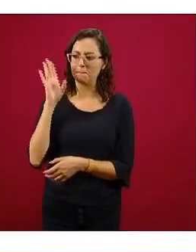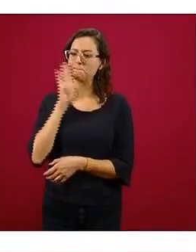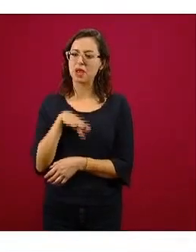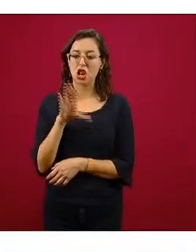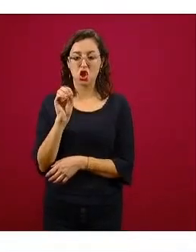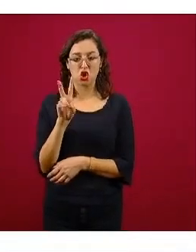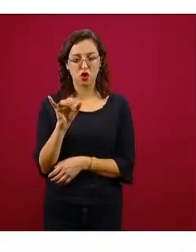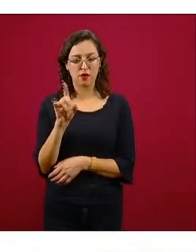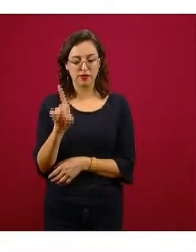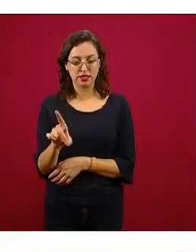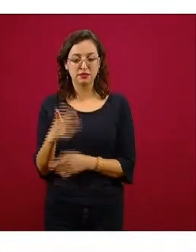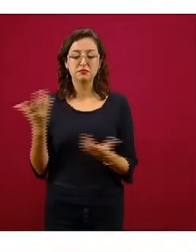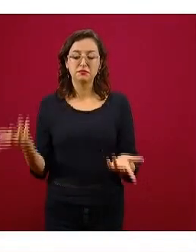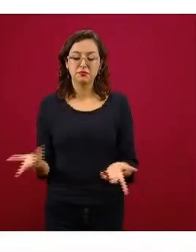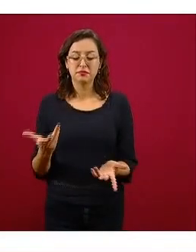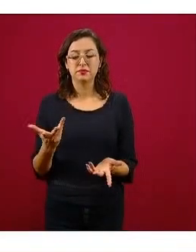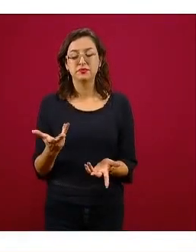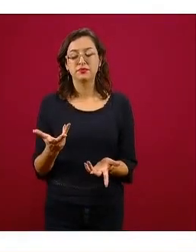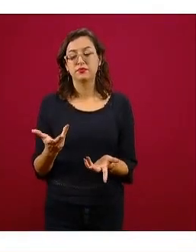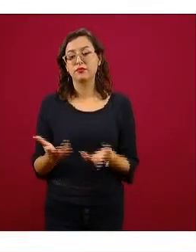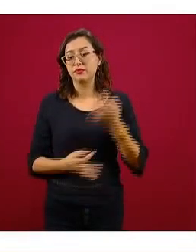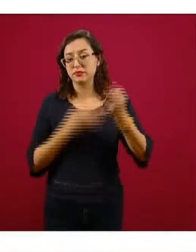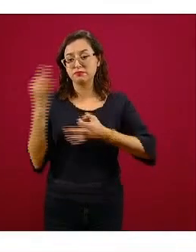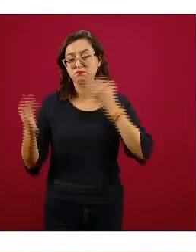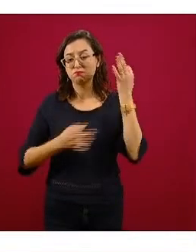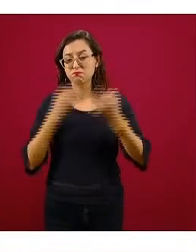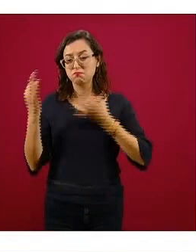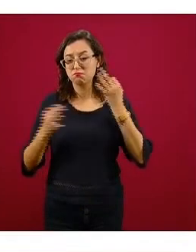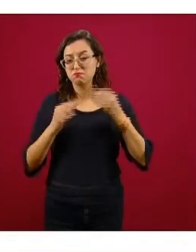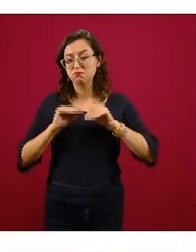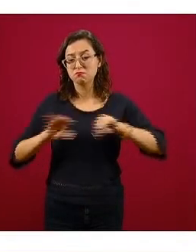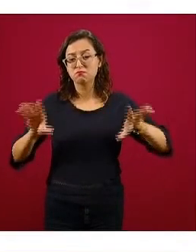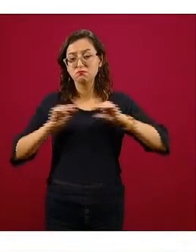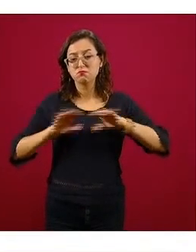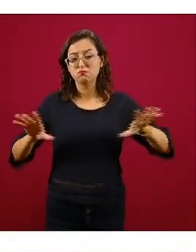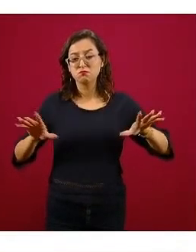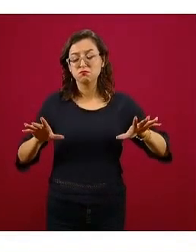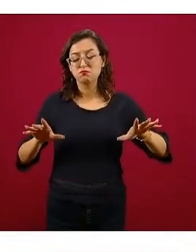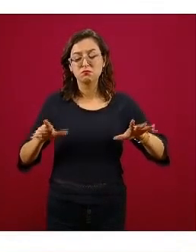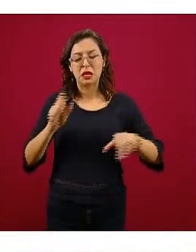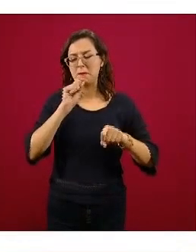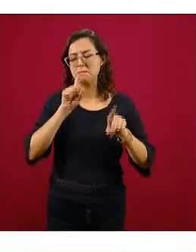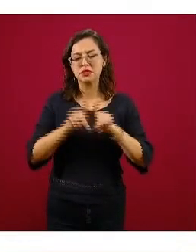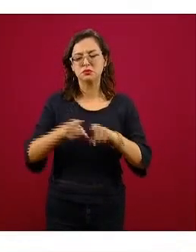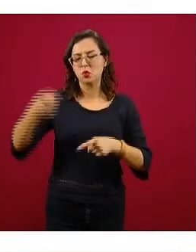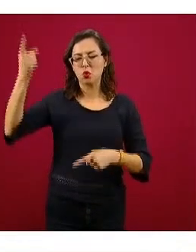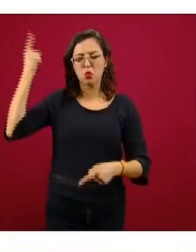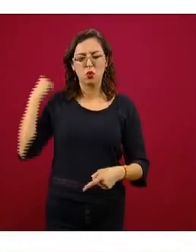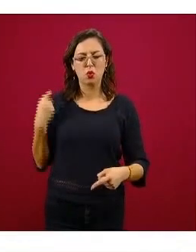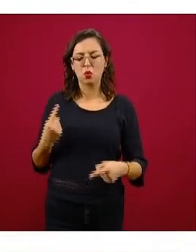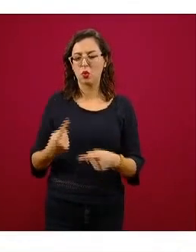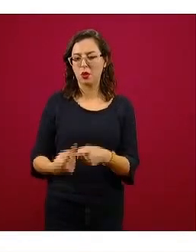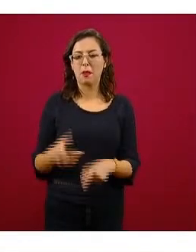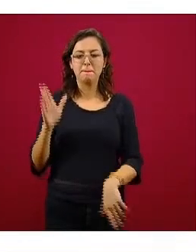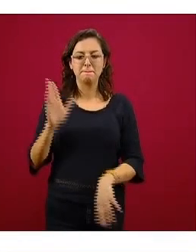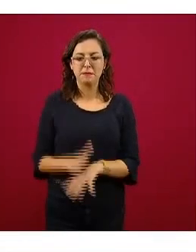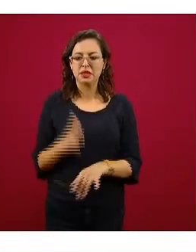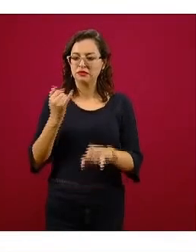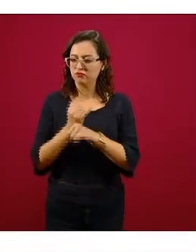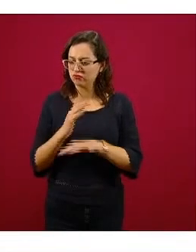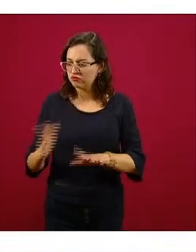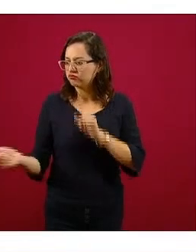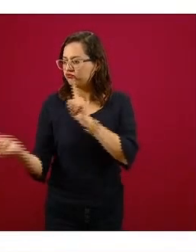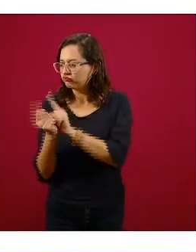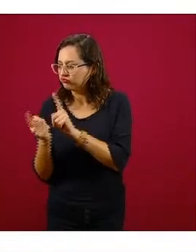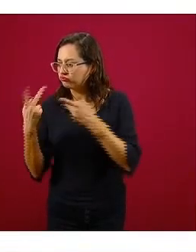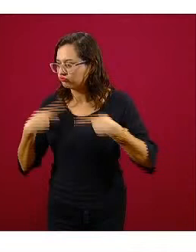promoción es la promoción que se ha dicho desde que iniciamos, pero ya mucho más intensa, mucho más